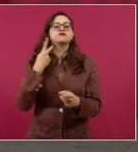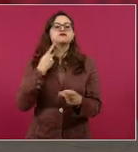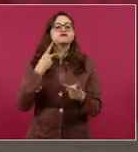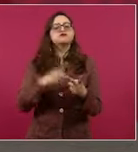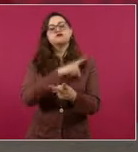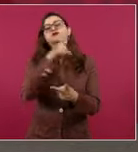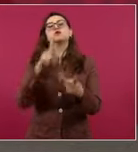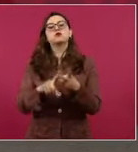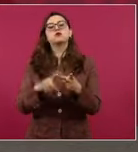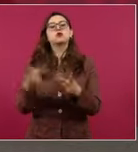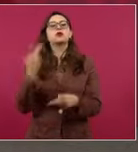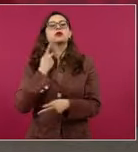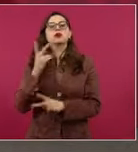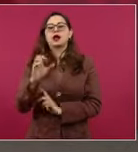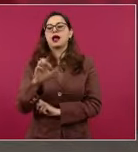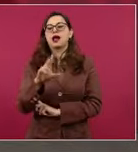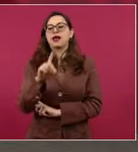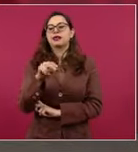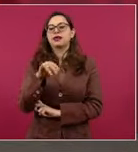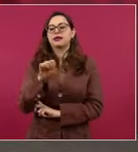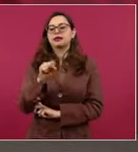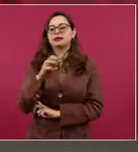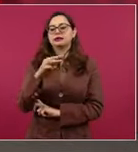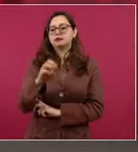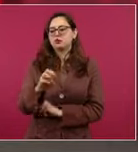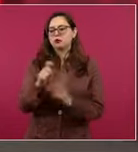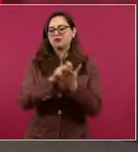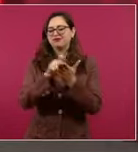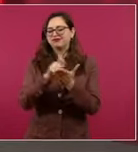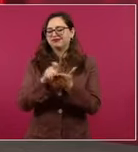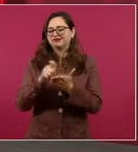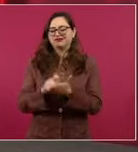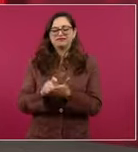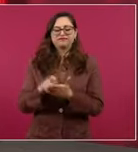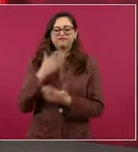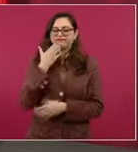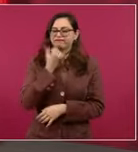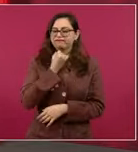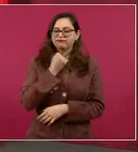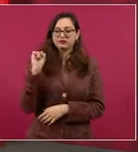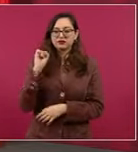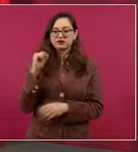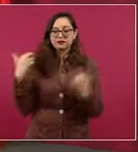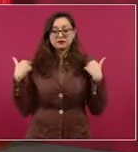cardenismo, en fin, un gran maestro. Y